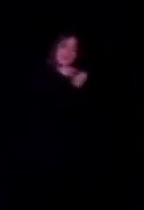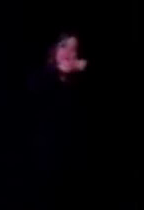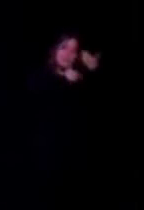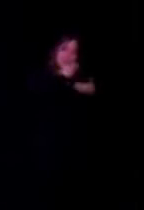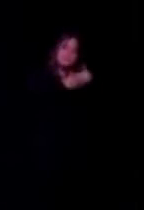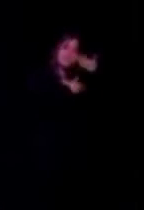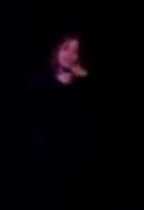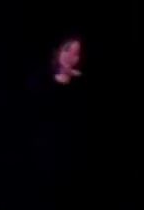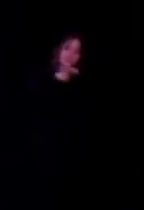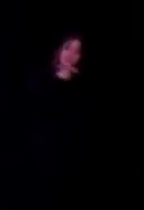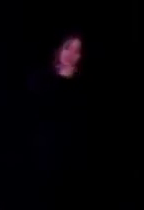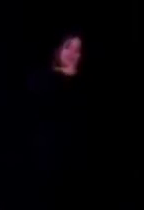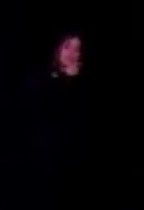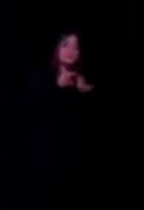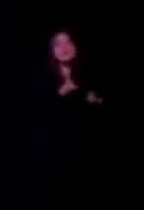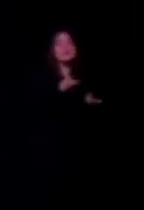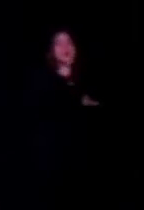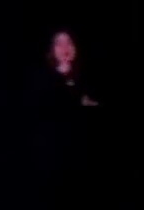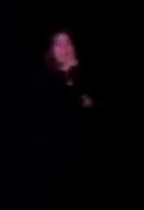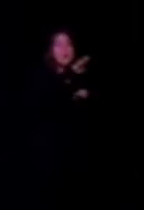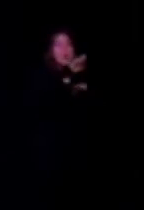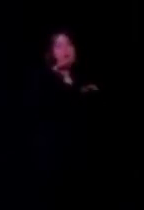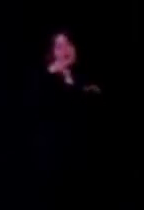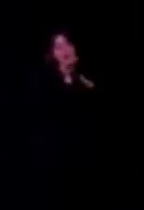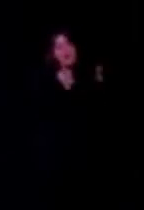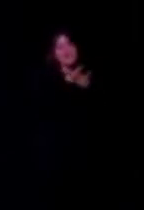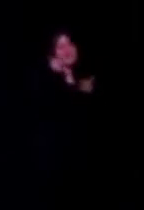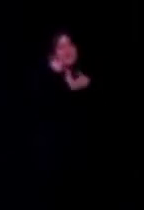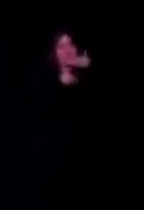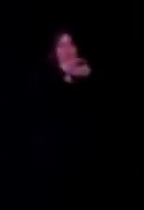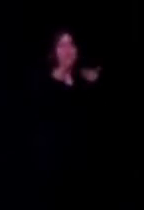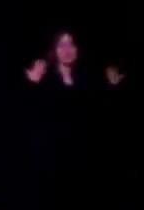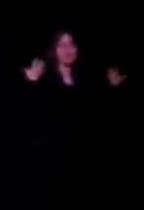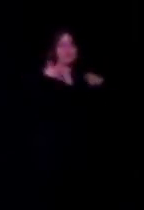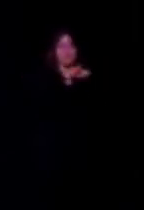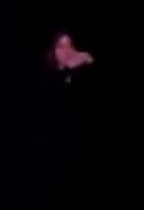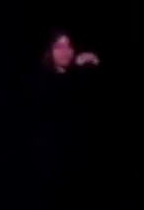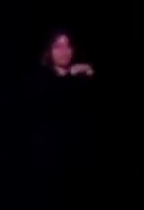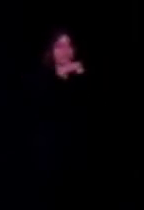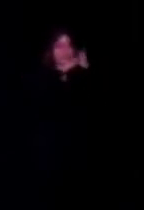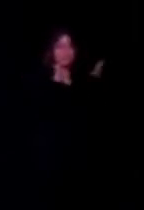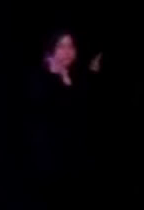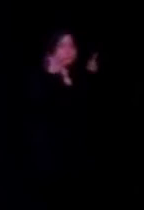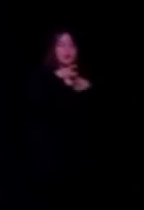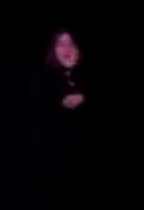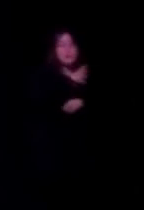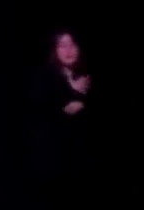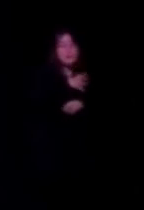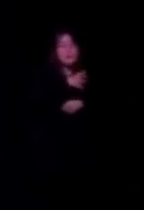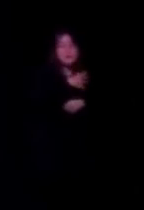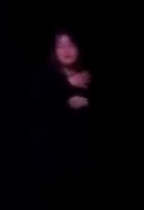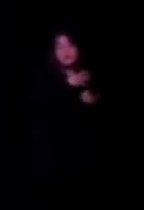hacia una escuela hacia una escuela inclusiva seguramente muchos los tendréis en los centros como